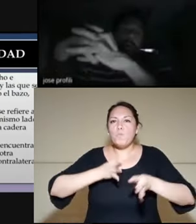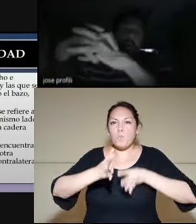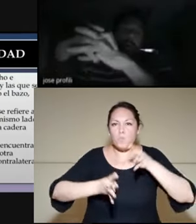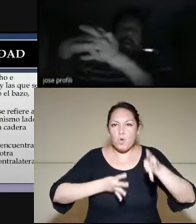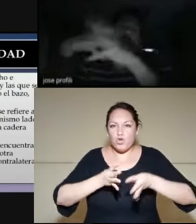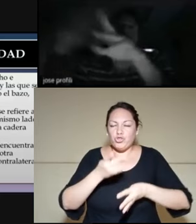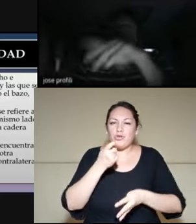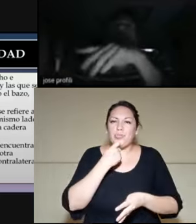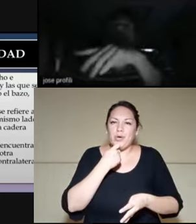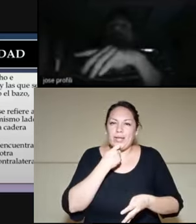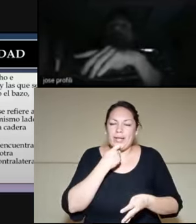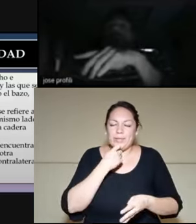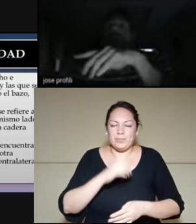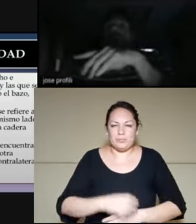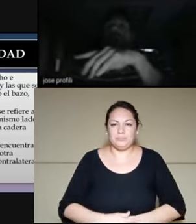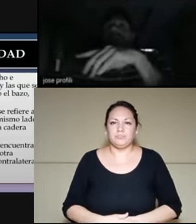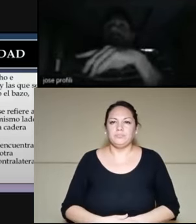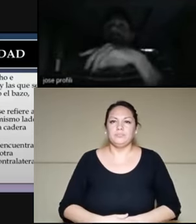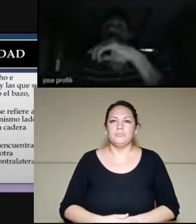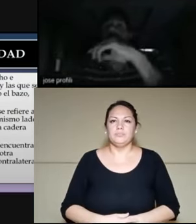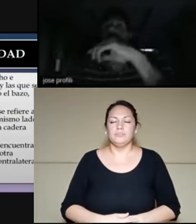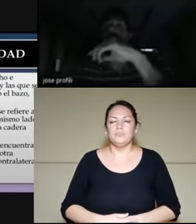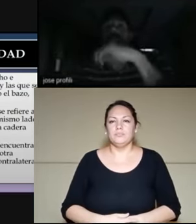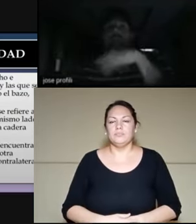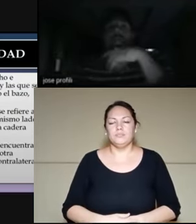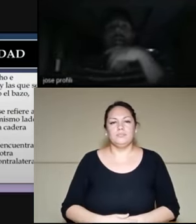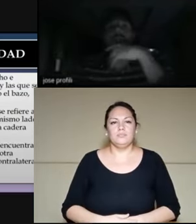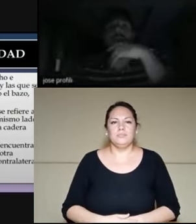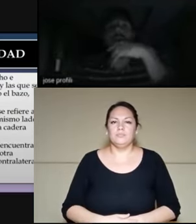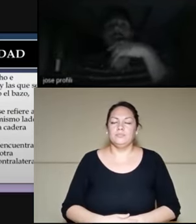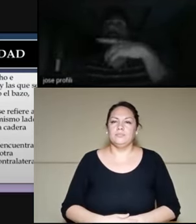vía motora. En el caso de la vía motora,